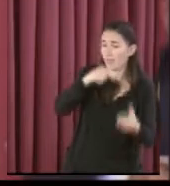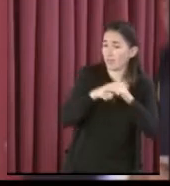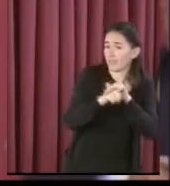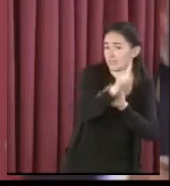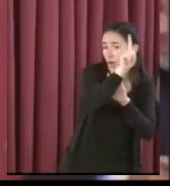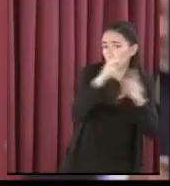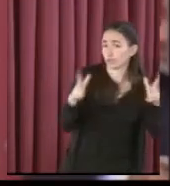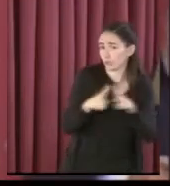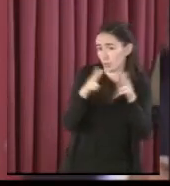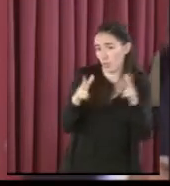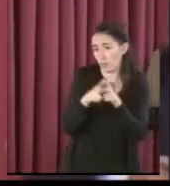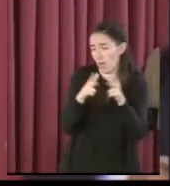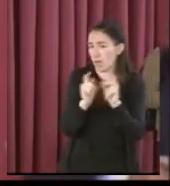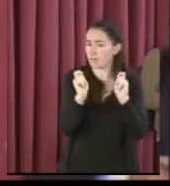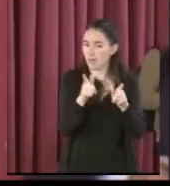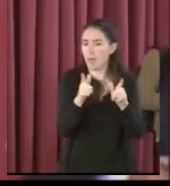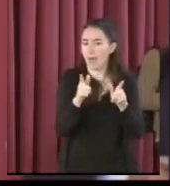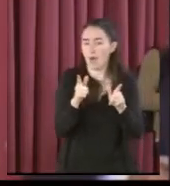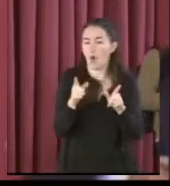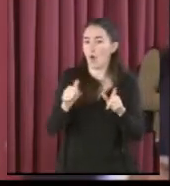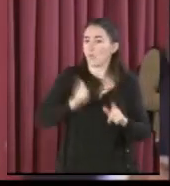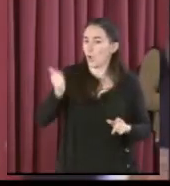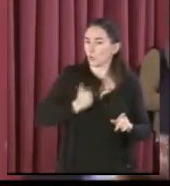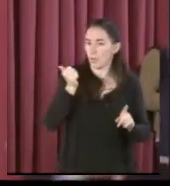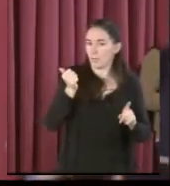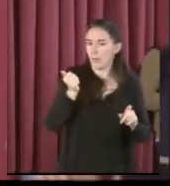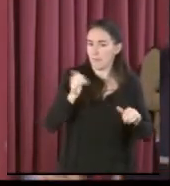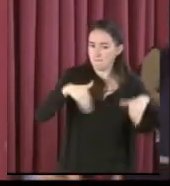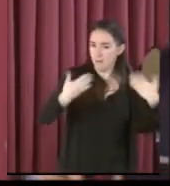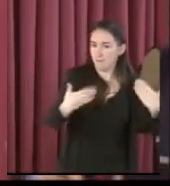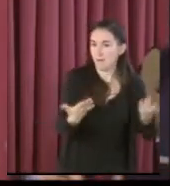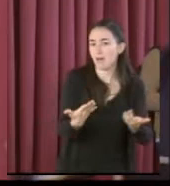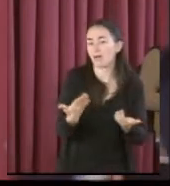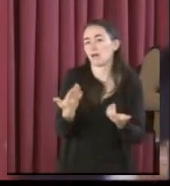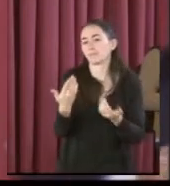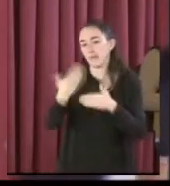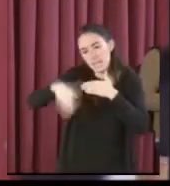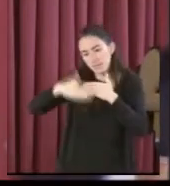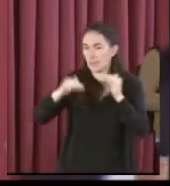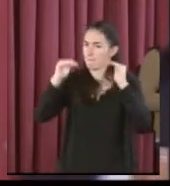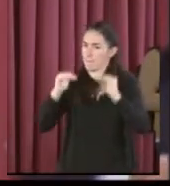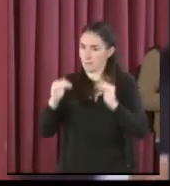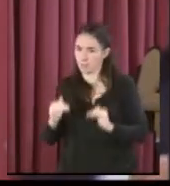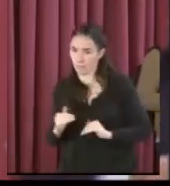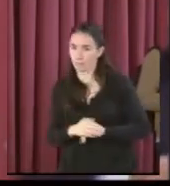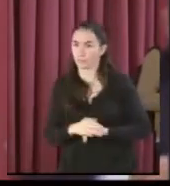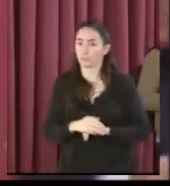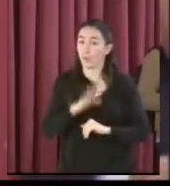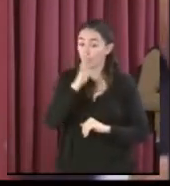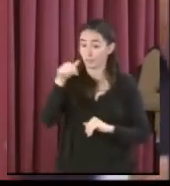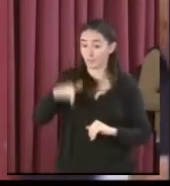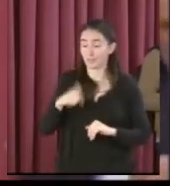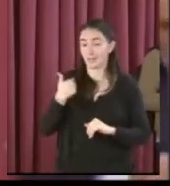que multiplica oportunidades y divide desigualdades. Es el camino trazado. Por ello, por quinto